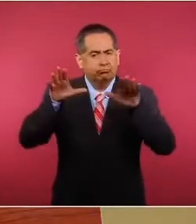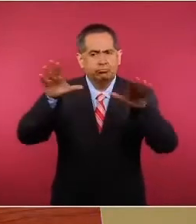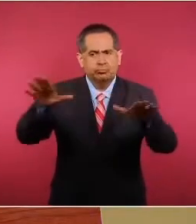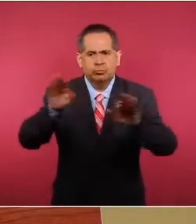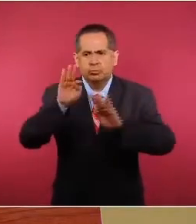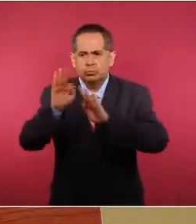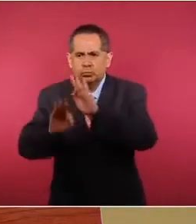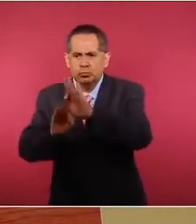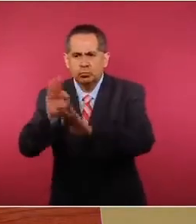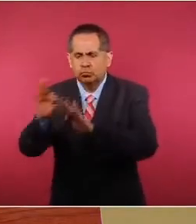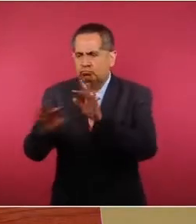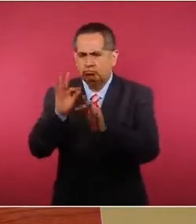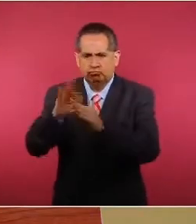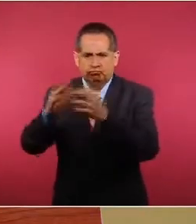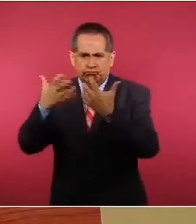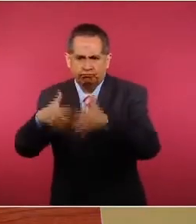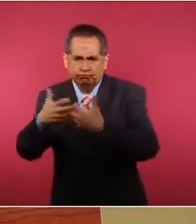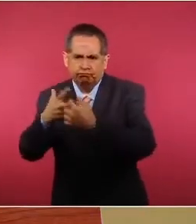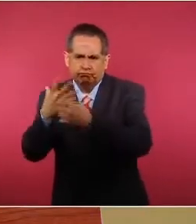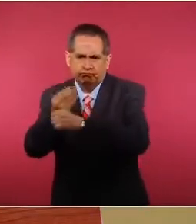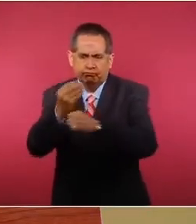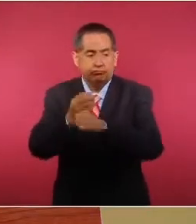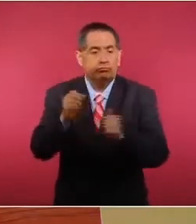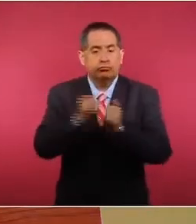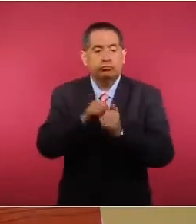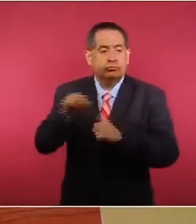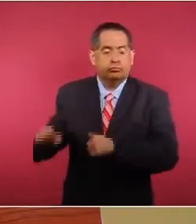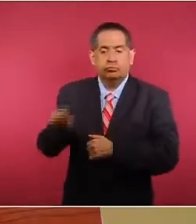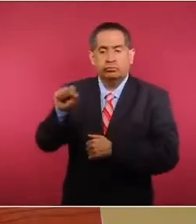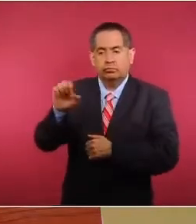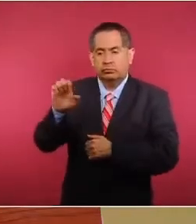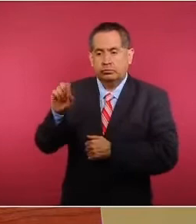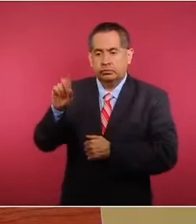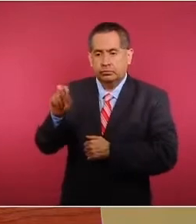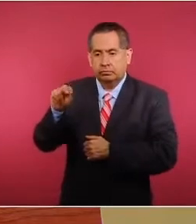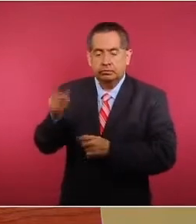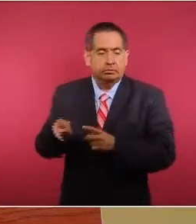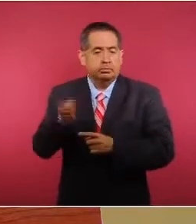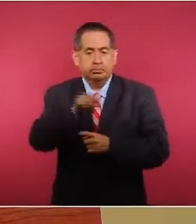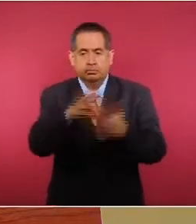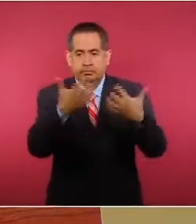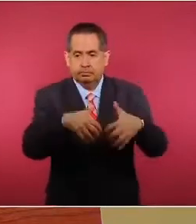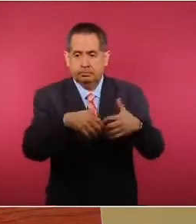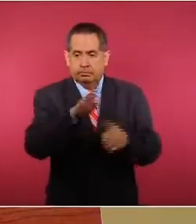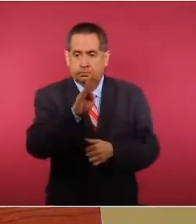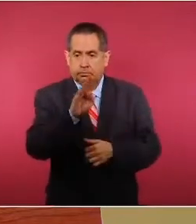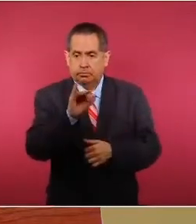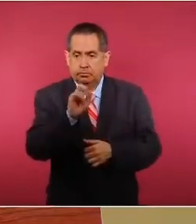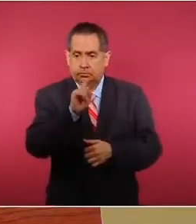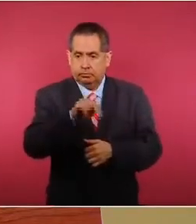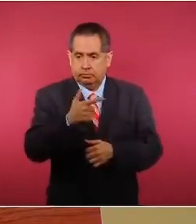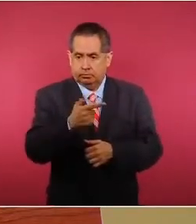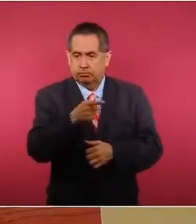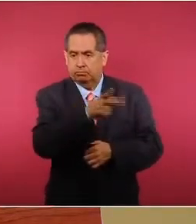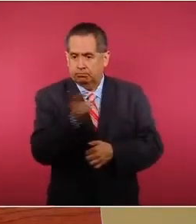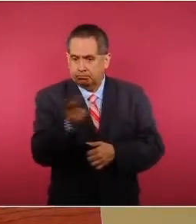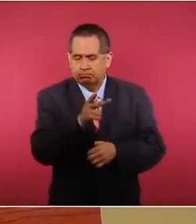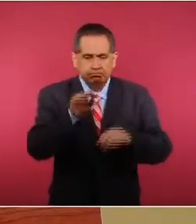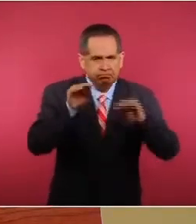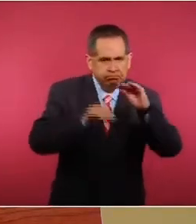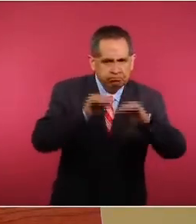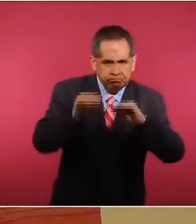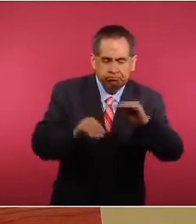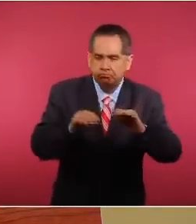mantenimiento con la Secretaría de Defensa Nacional y también con la empresa fabricante Boeing. Incluso me